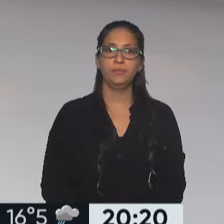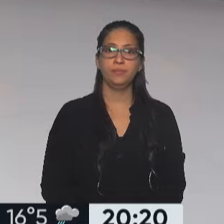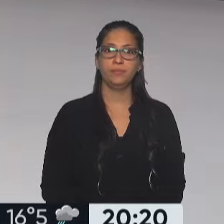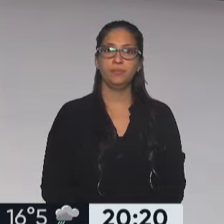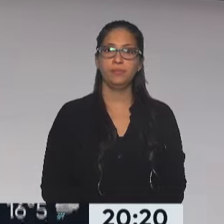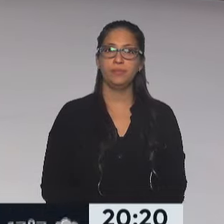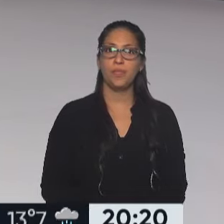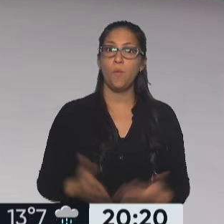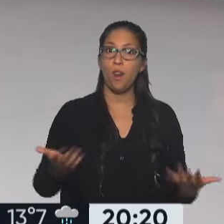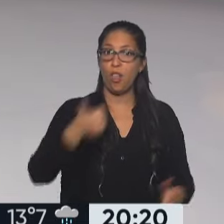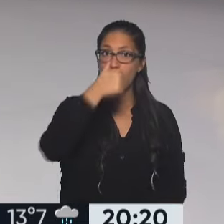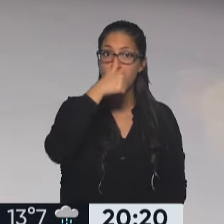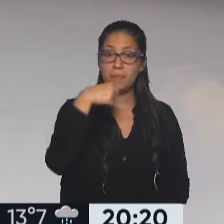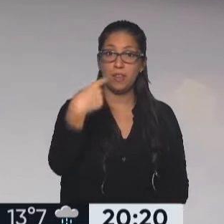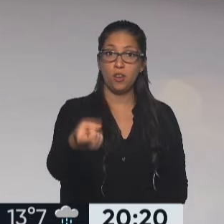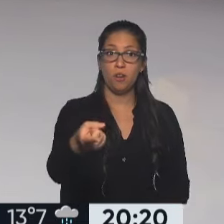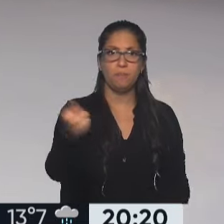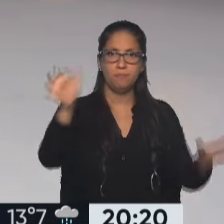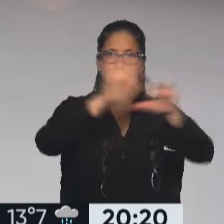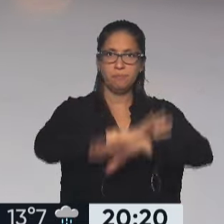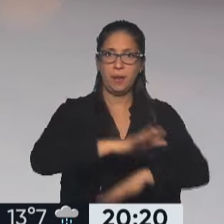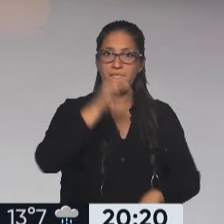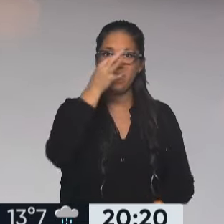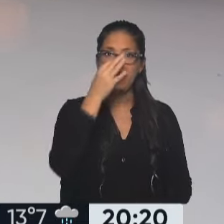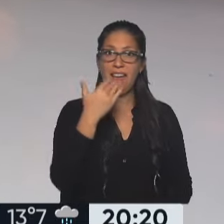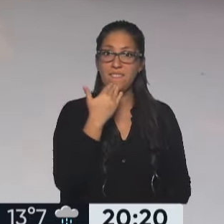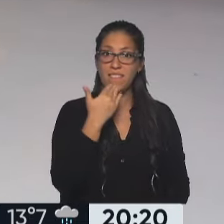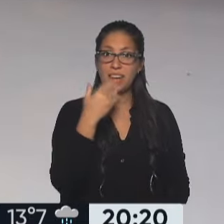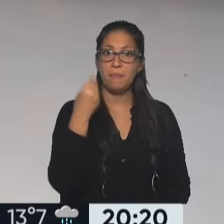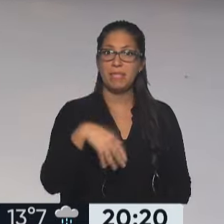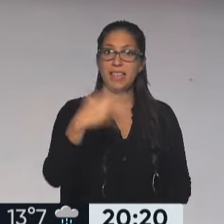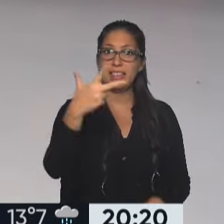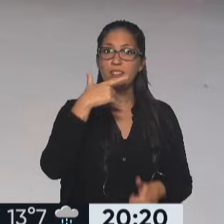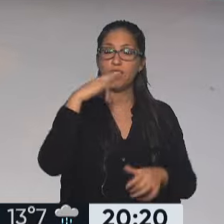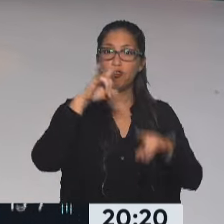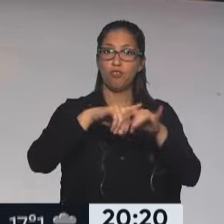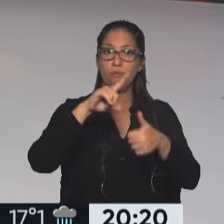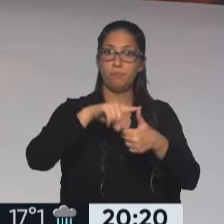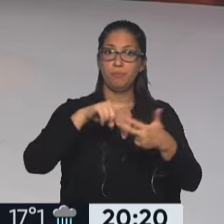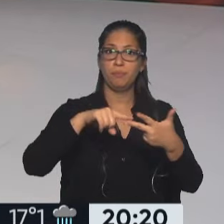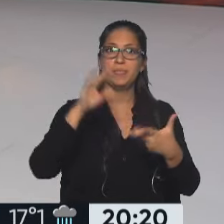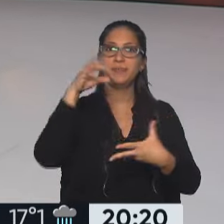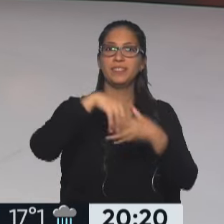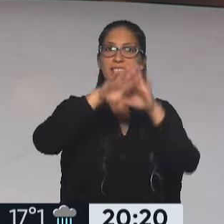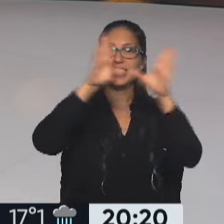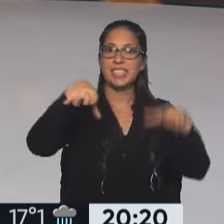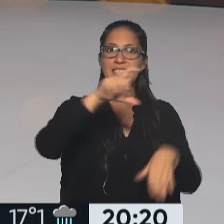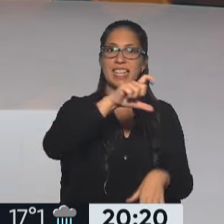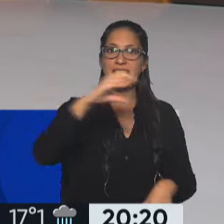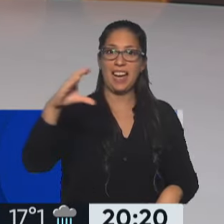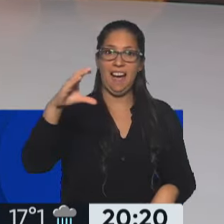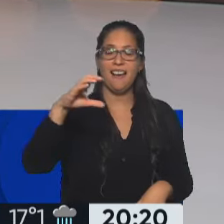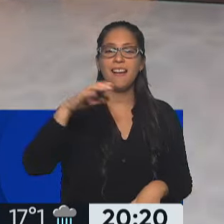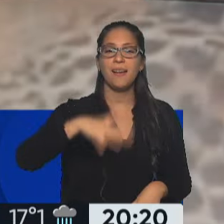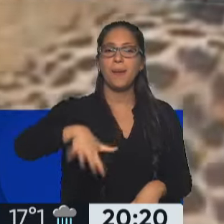Y bueno, este 20 de abril ya empiezan las tres funciones en el CCK, en La Ballena Azul, se va a